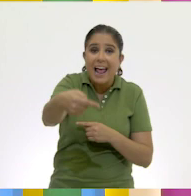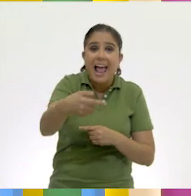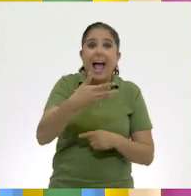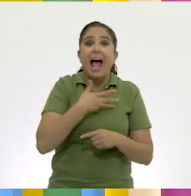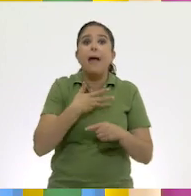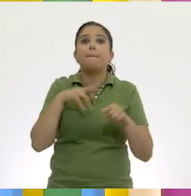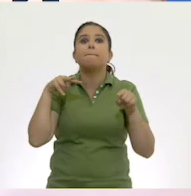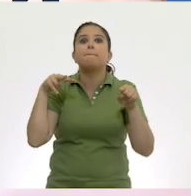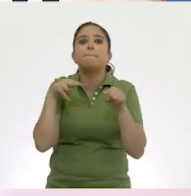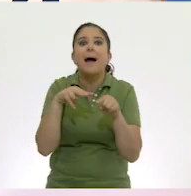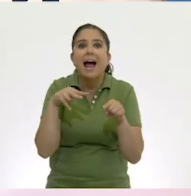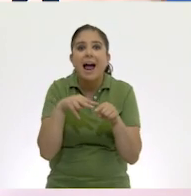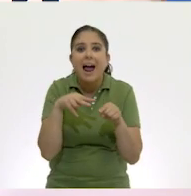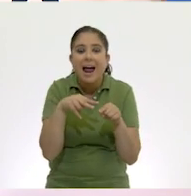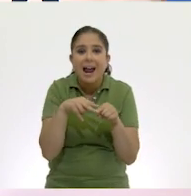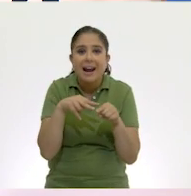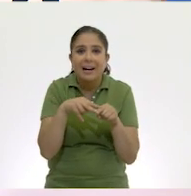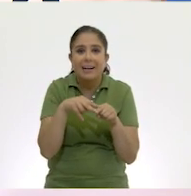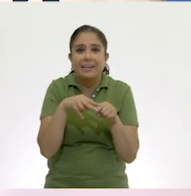parque